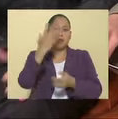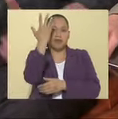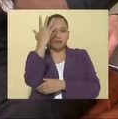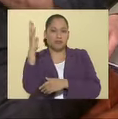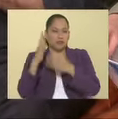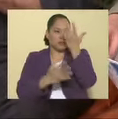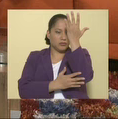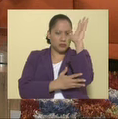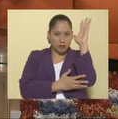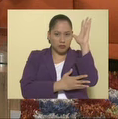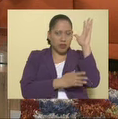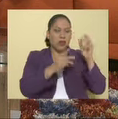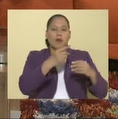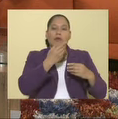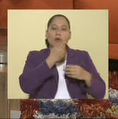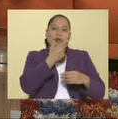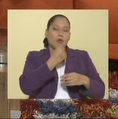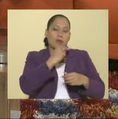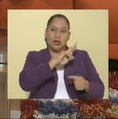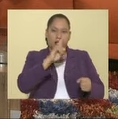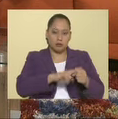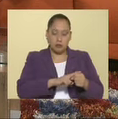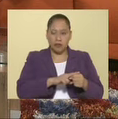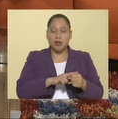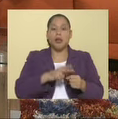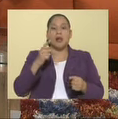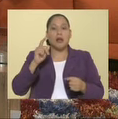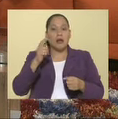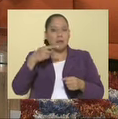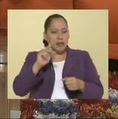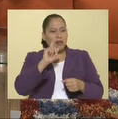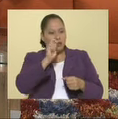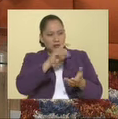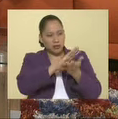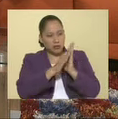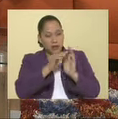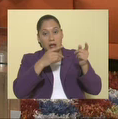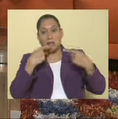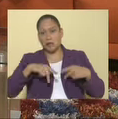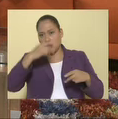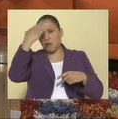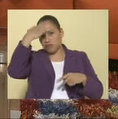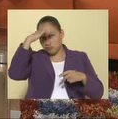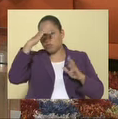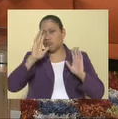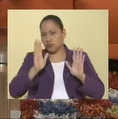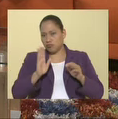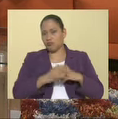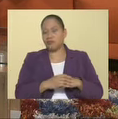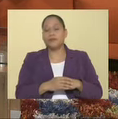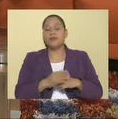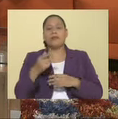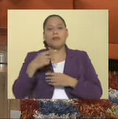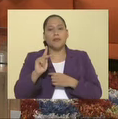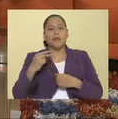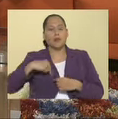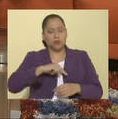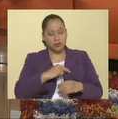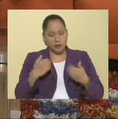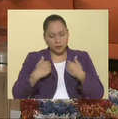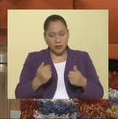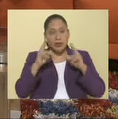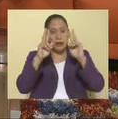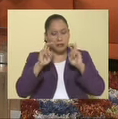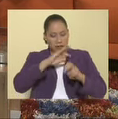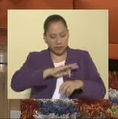ciudad, hablan del hombre natural. No, eso no es un hombre natural, sino un hombre experimentado ya en la vida. Okay. Entonces, para entender por qué la